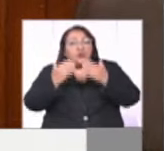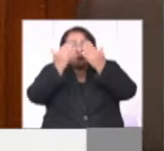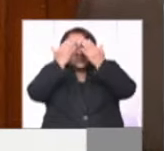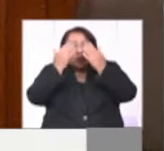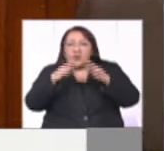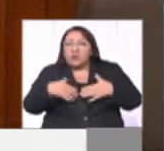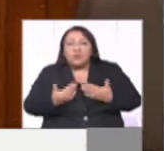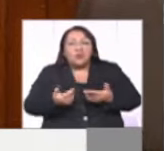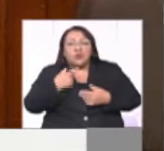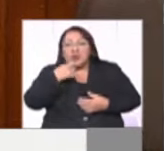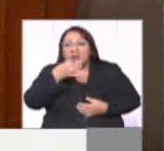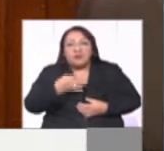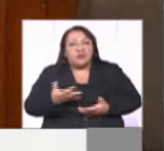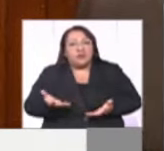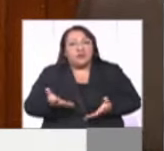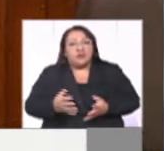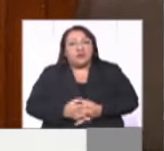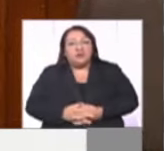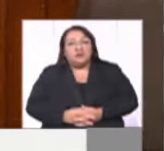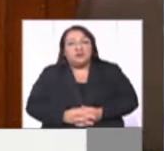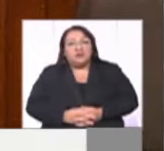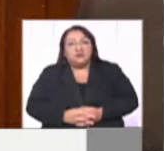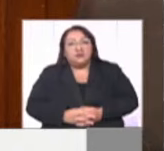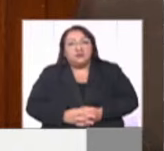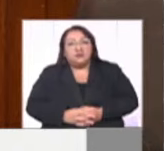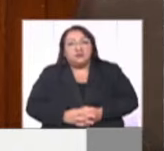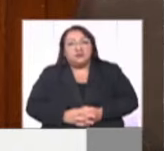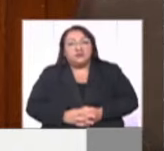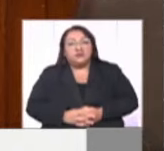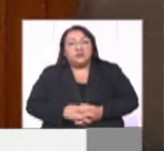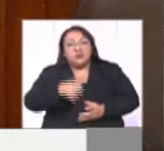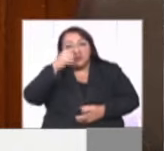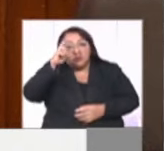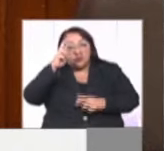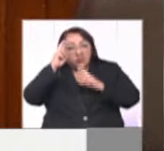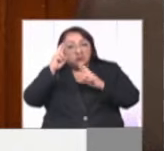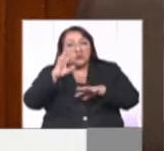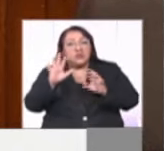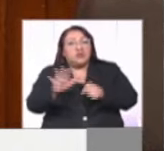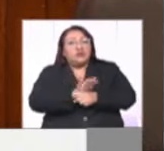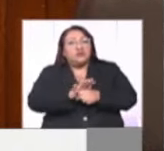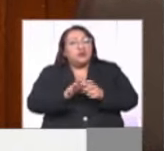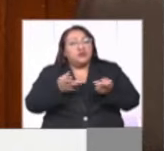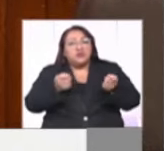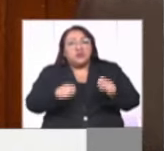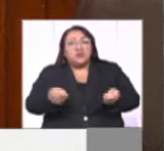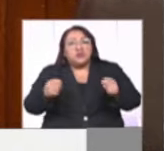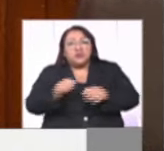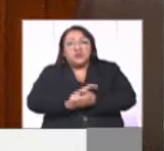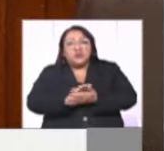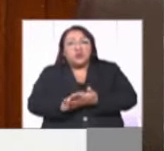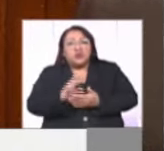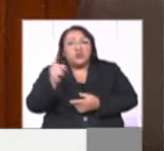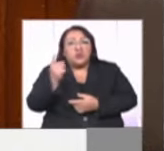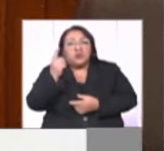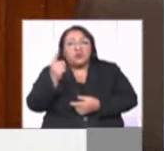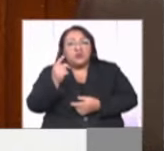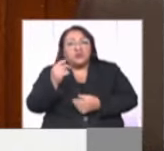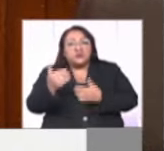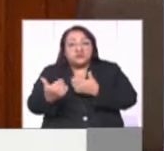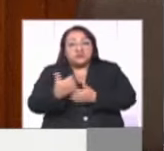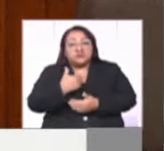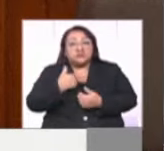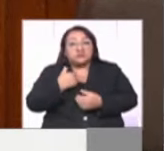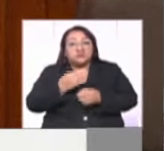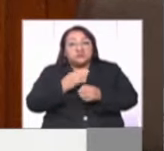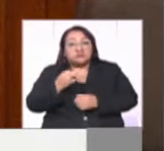frente a esta realidad. El Cusco se respeta. Basta de paralizaciones. Es el único ingreso que tiene